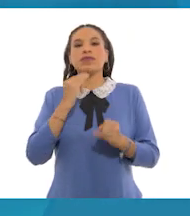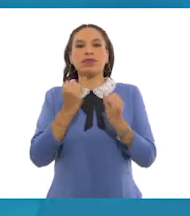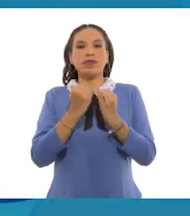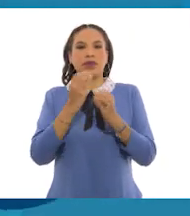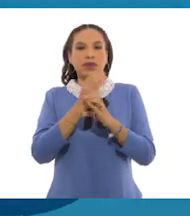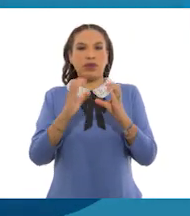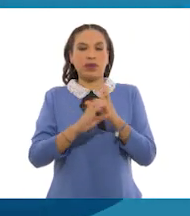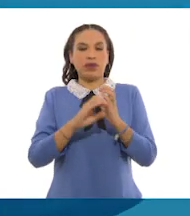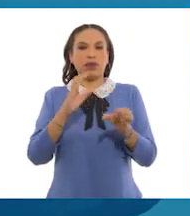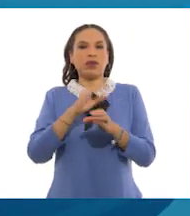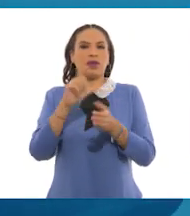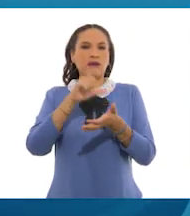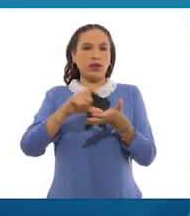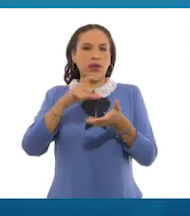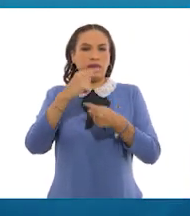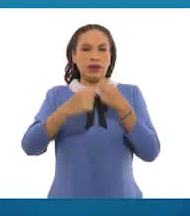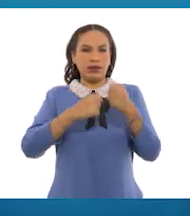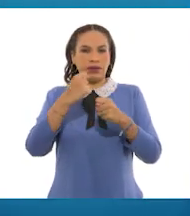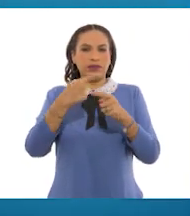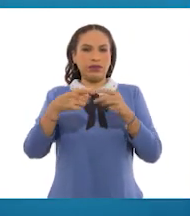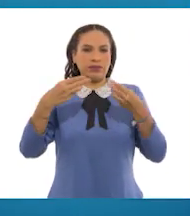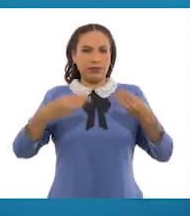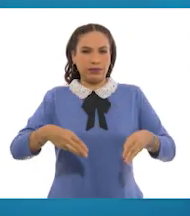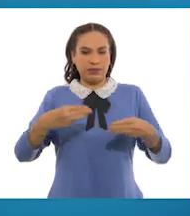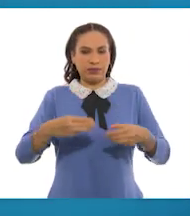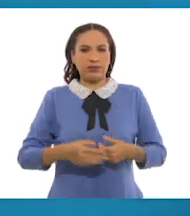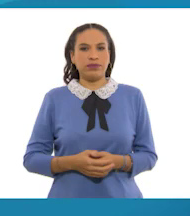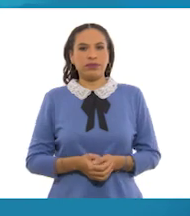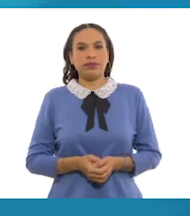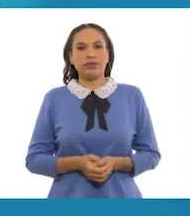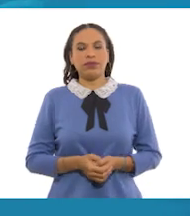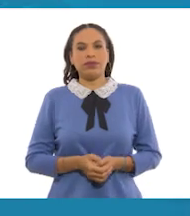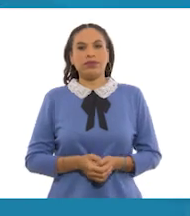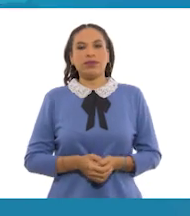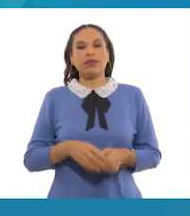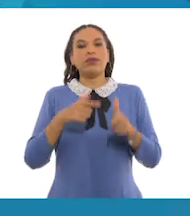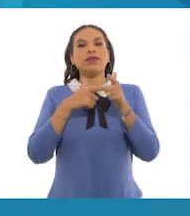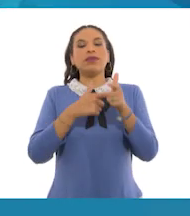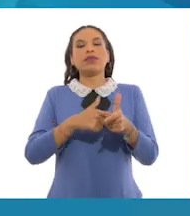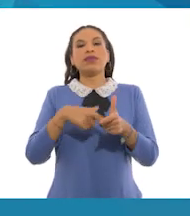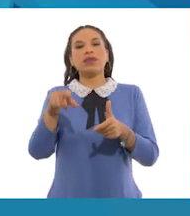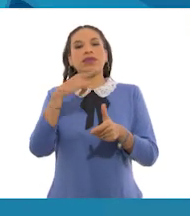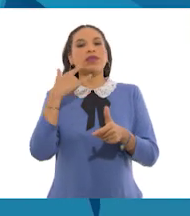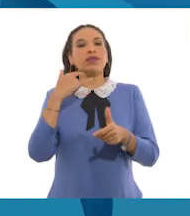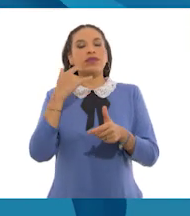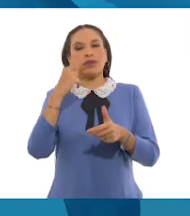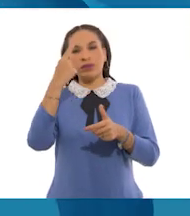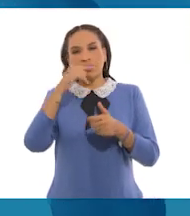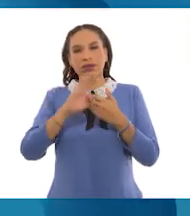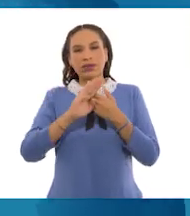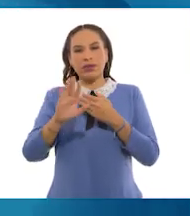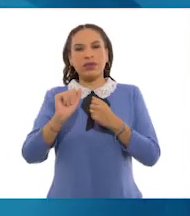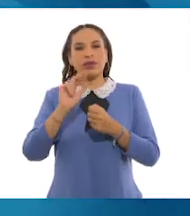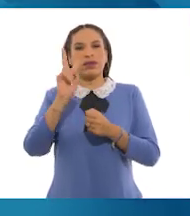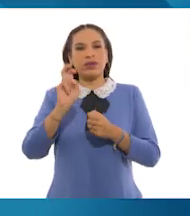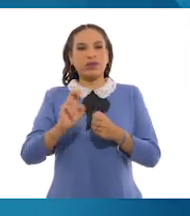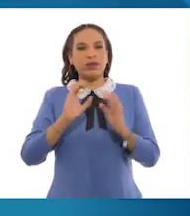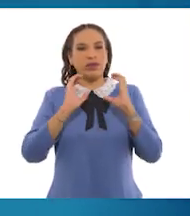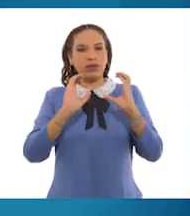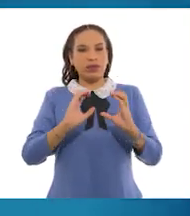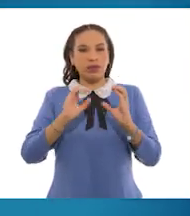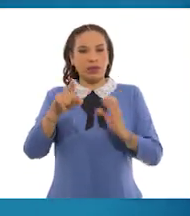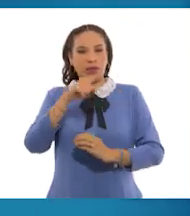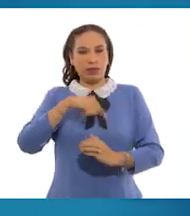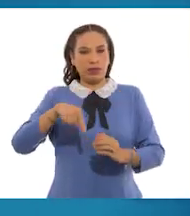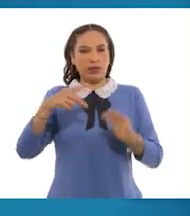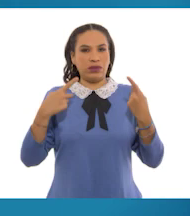las cosas que compres en la tienda o en el supermercado. Sigamos luchando juntos contra este virus, cuidándonos los